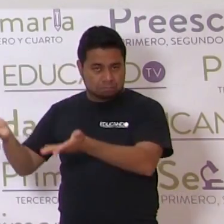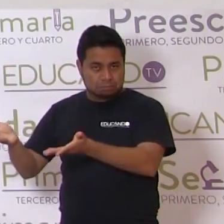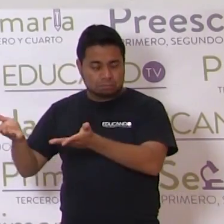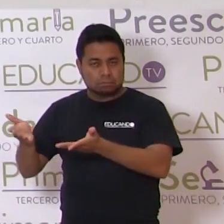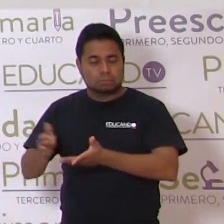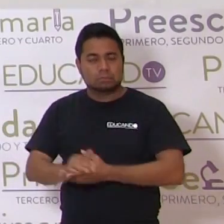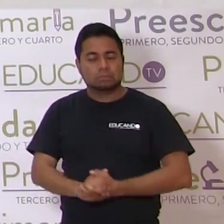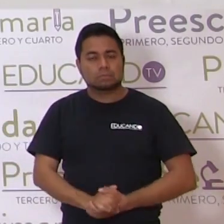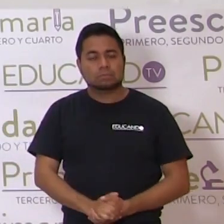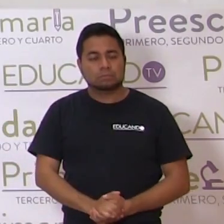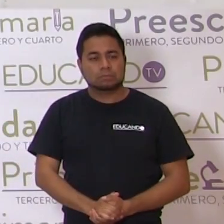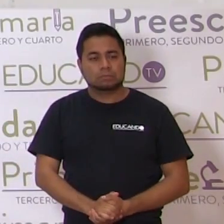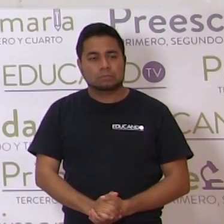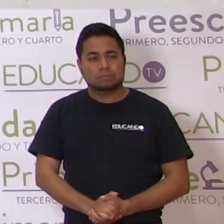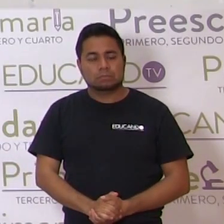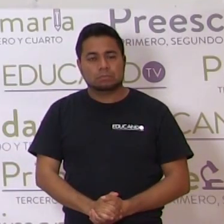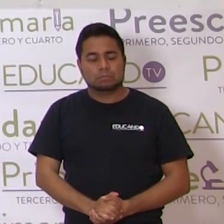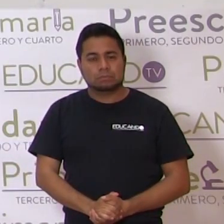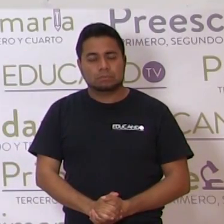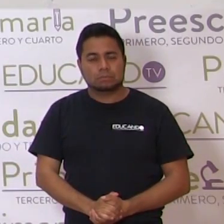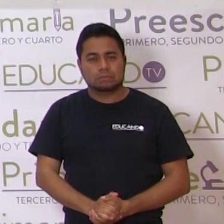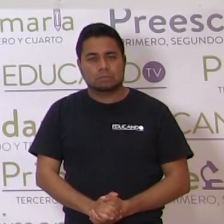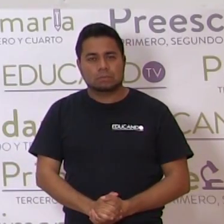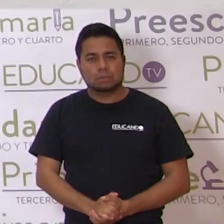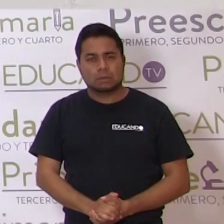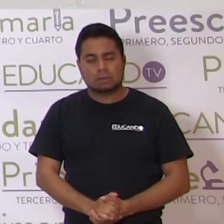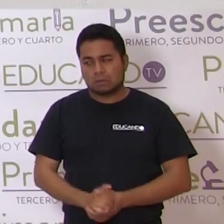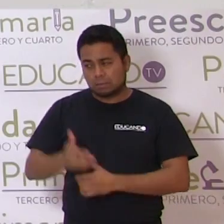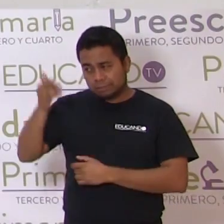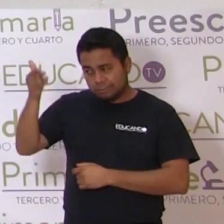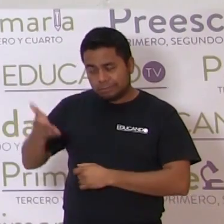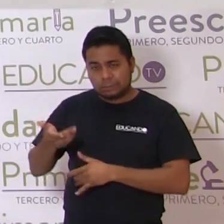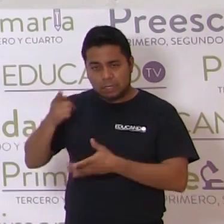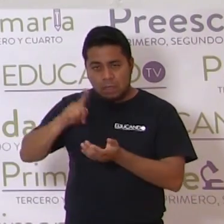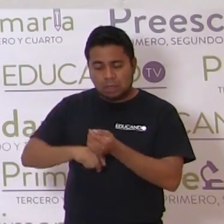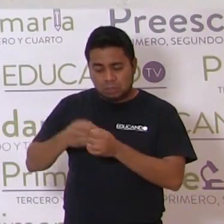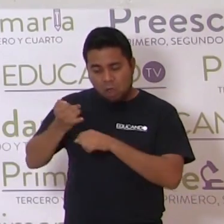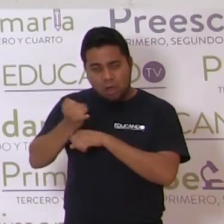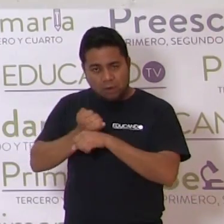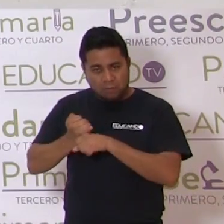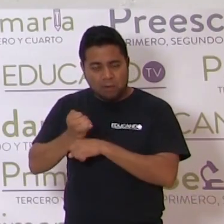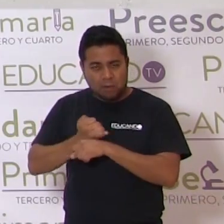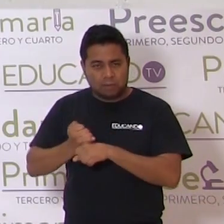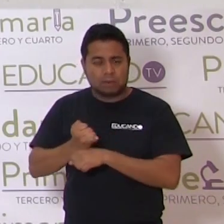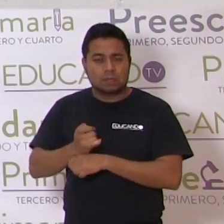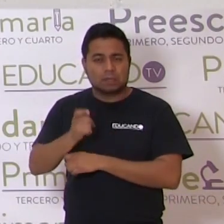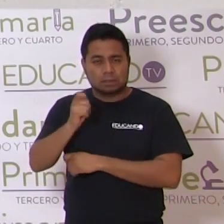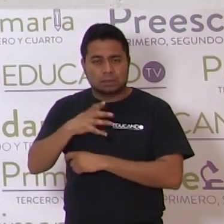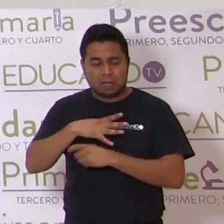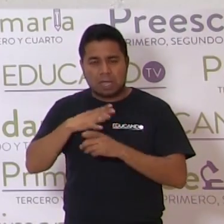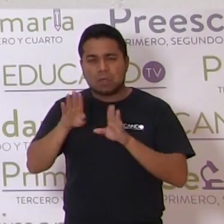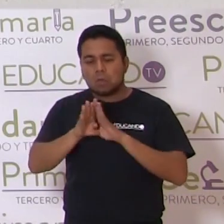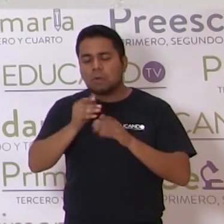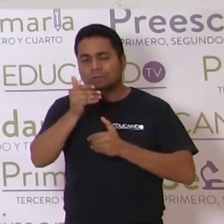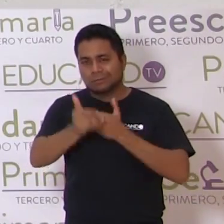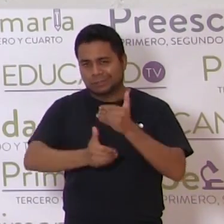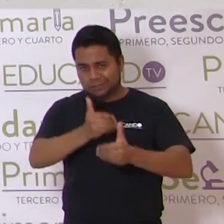Y entonces nos vamos a dar cuenta que en el informe ya está el